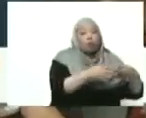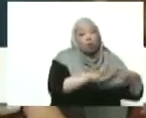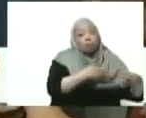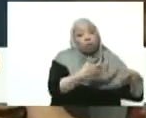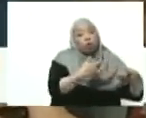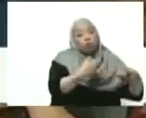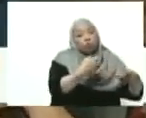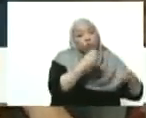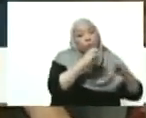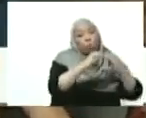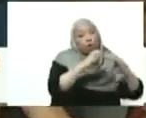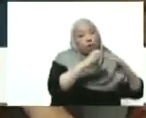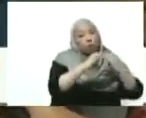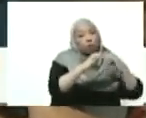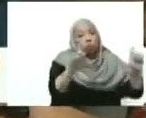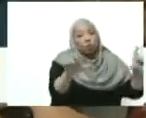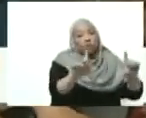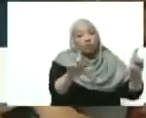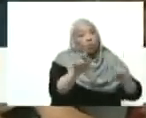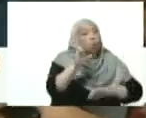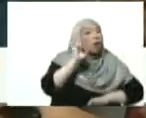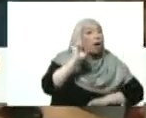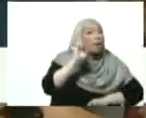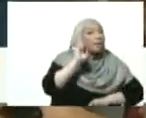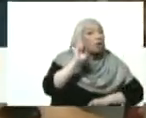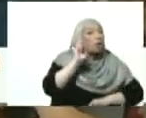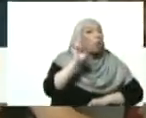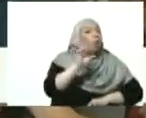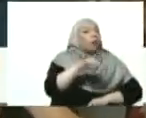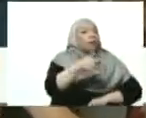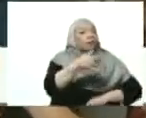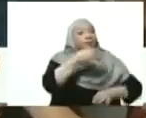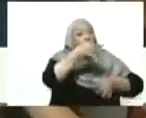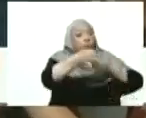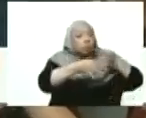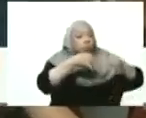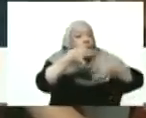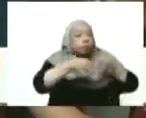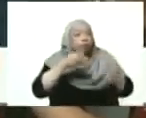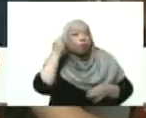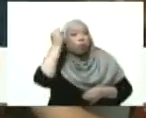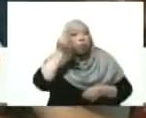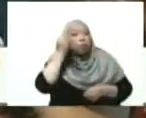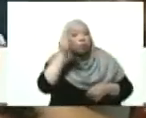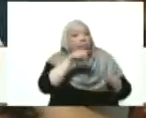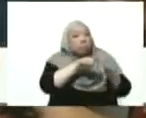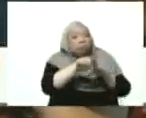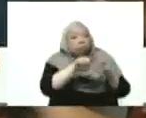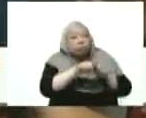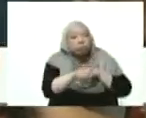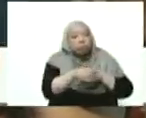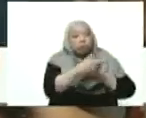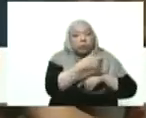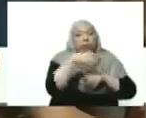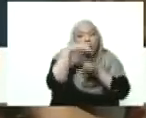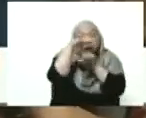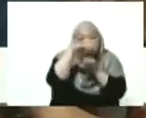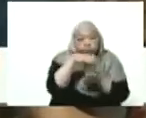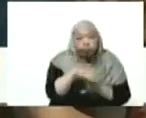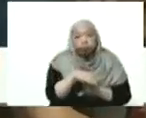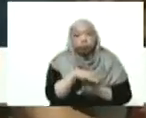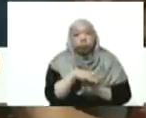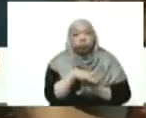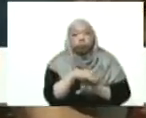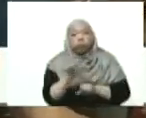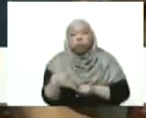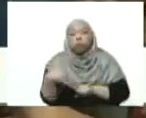de manera tal de que empiecen a posicionar matrices de opinión que satanicen, estigmaticen y criminalicen, y